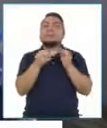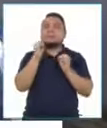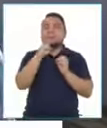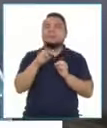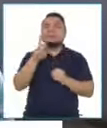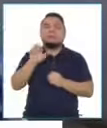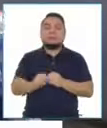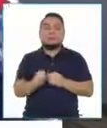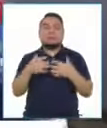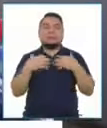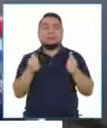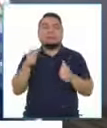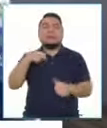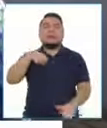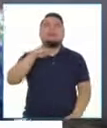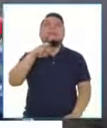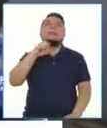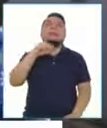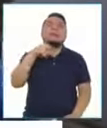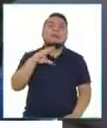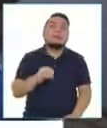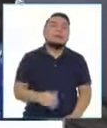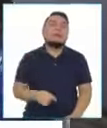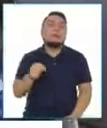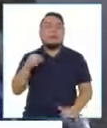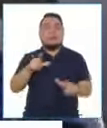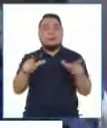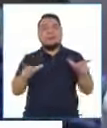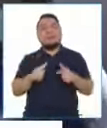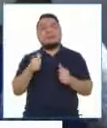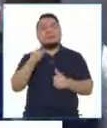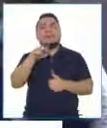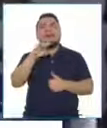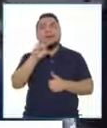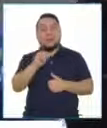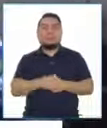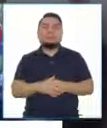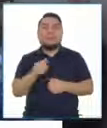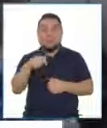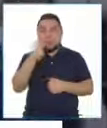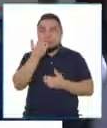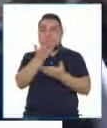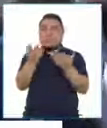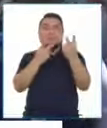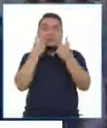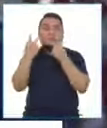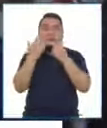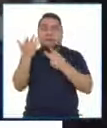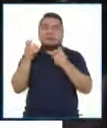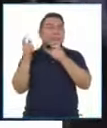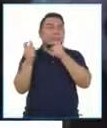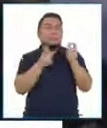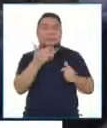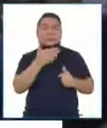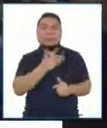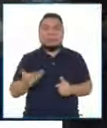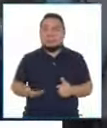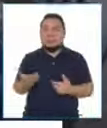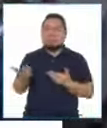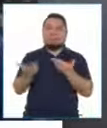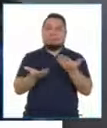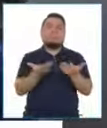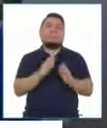Villa Salud Apurímac, aquí en la ciudad de Abancay. Con estas imágenes de la visita de inspección que ha hecho el jefe de Estado,